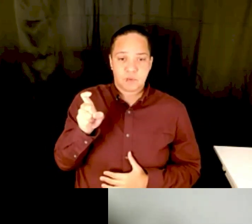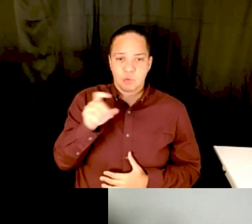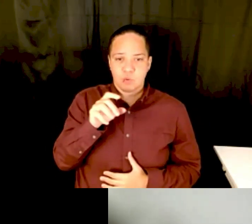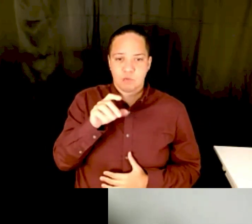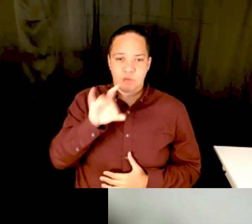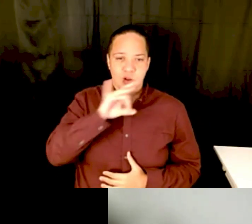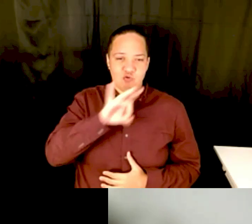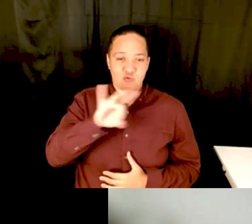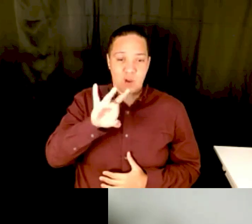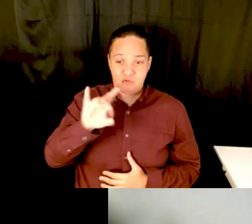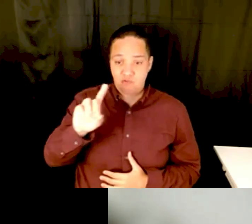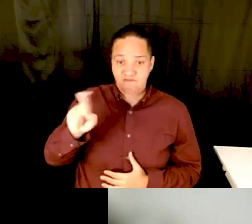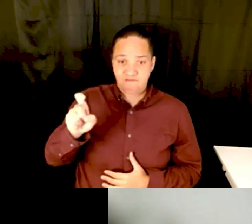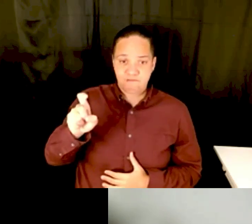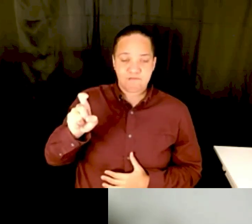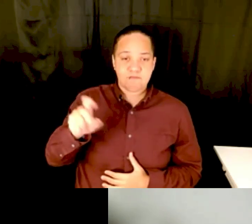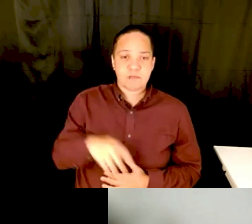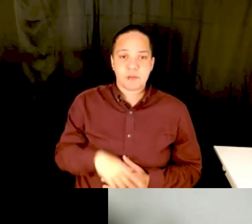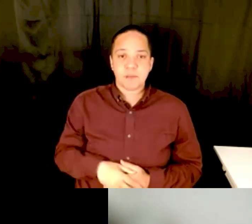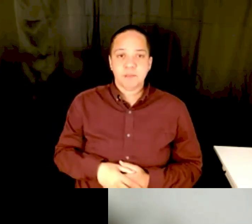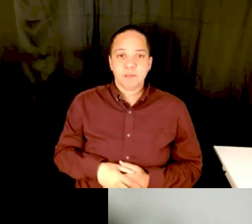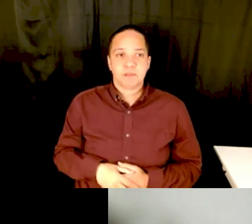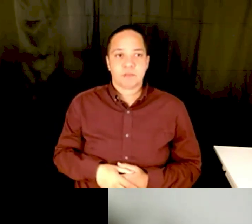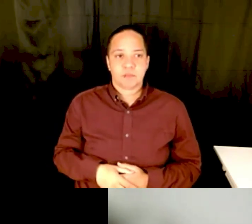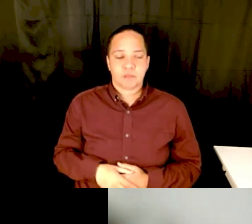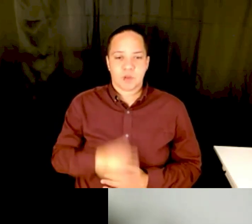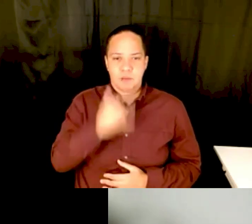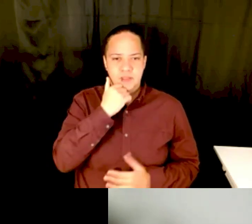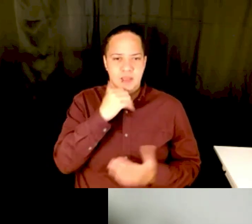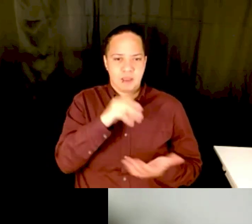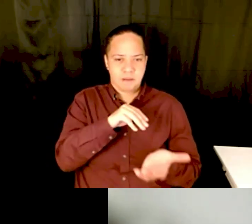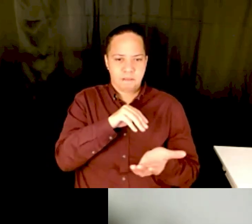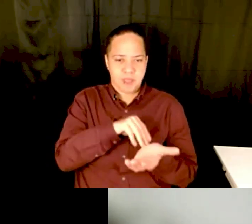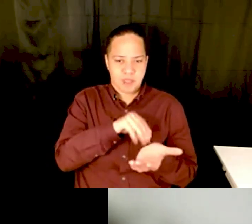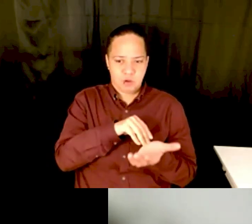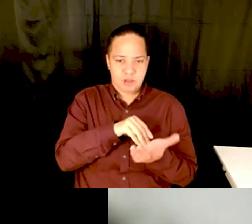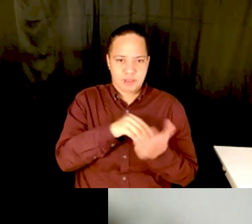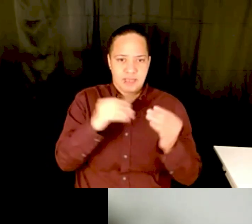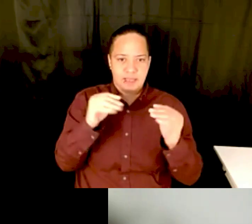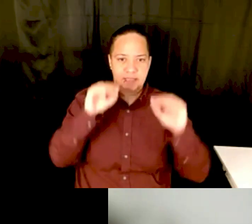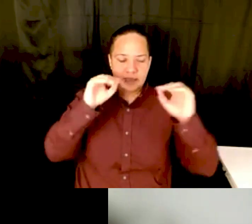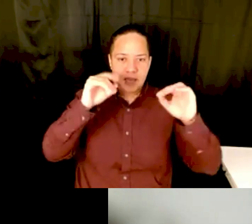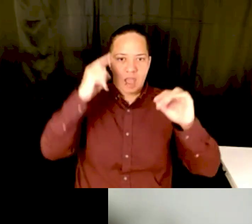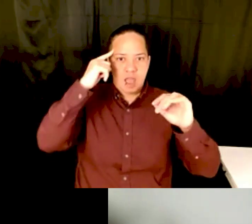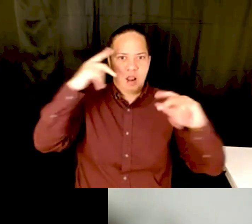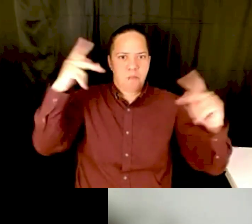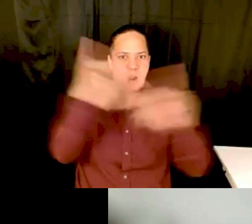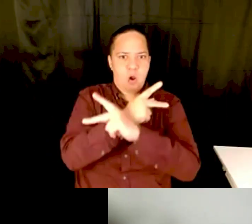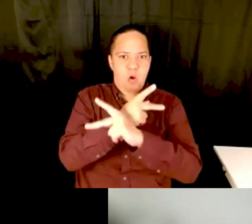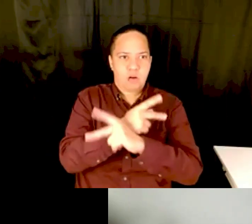años. Lo que pasa es que cuando tú eres médico te enseñan a siempre pensar lo peor. ¿De qué